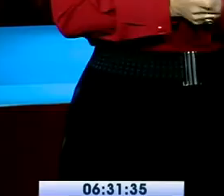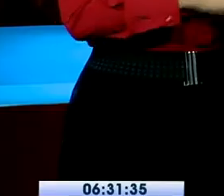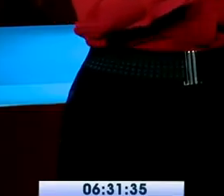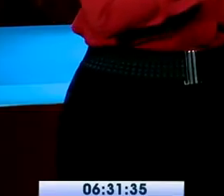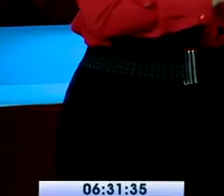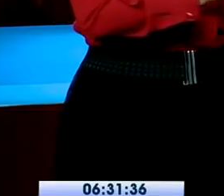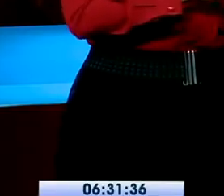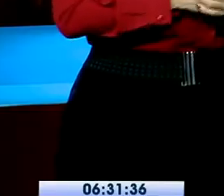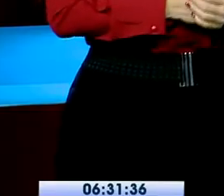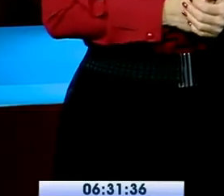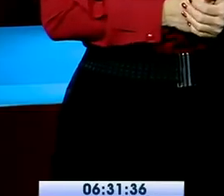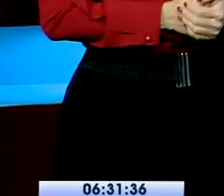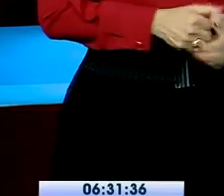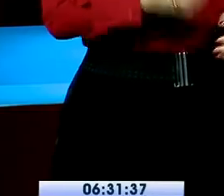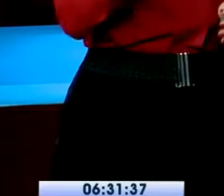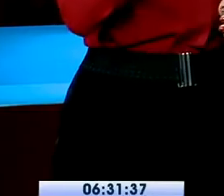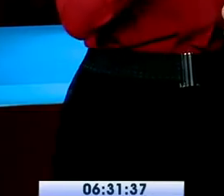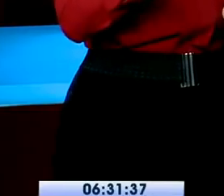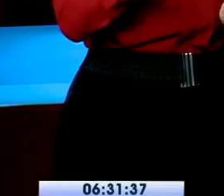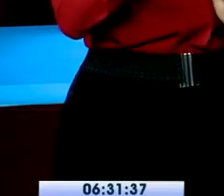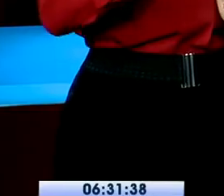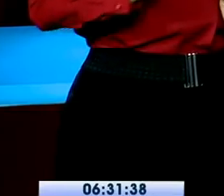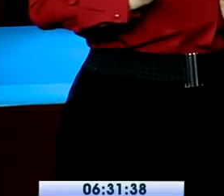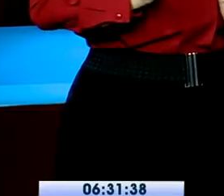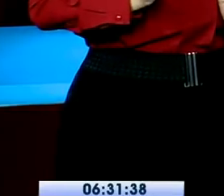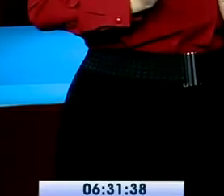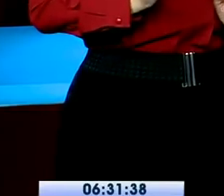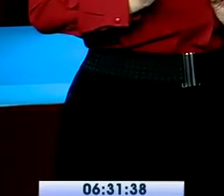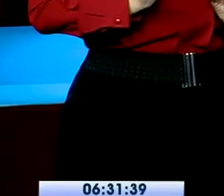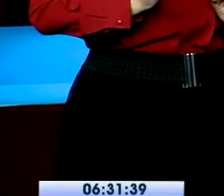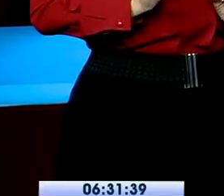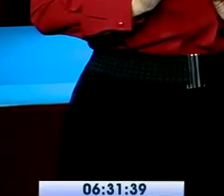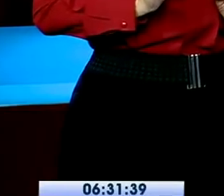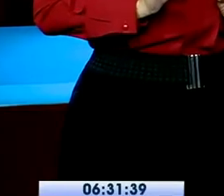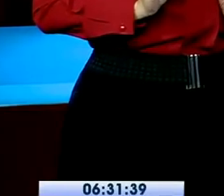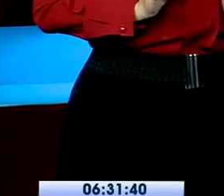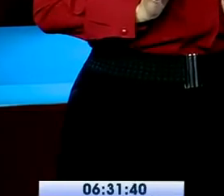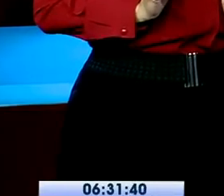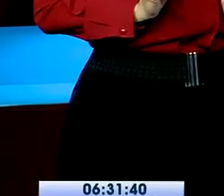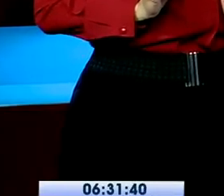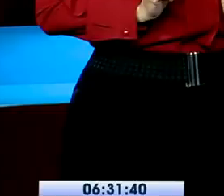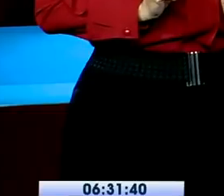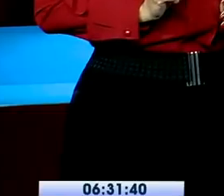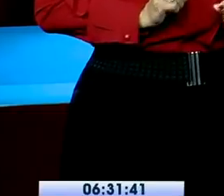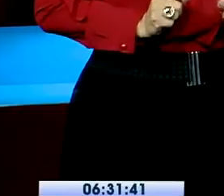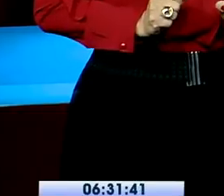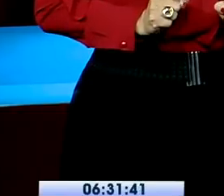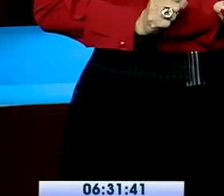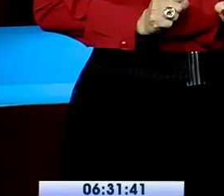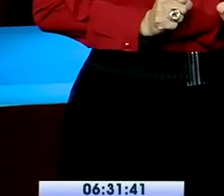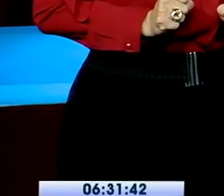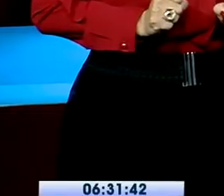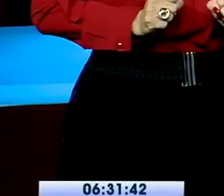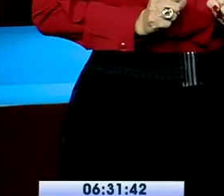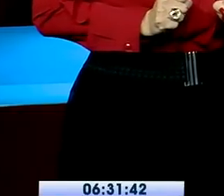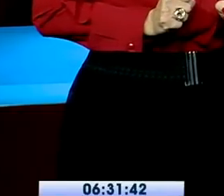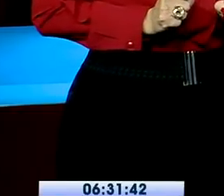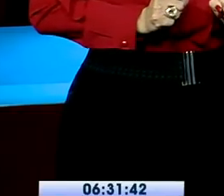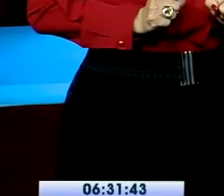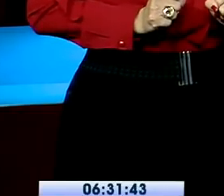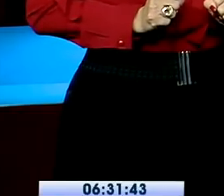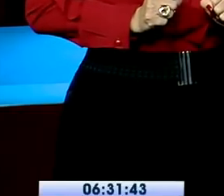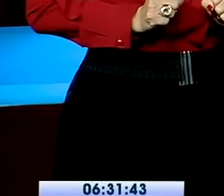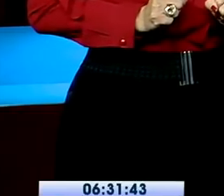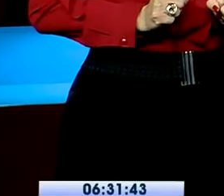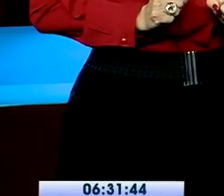y el entusiasmo de Adriana y de quien habla, sino que el productor nos tiene preparada una sorpresa. Señor productor, póngala en pantalla, por favor. A ver, ¿cuál